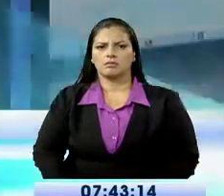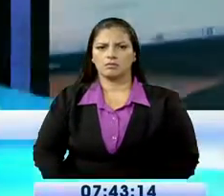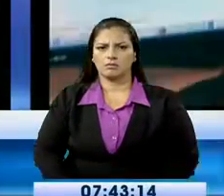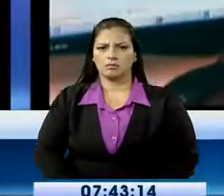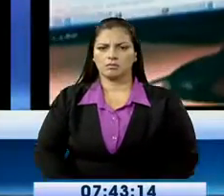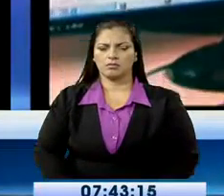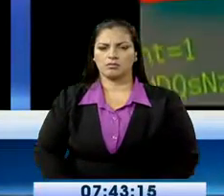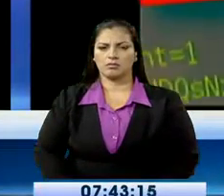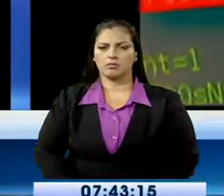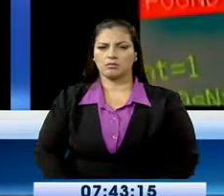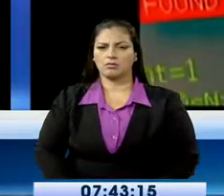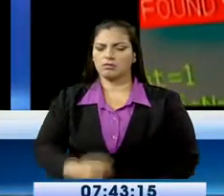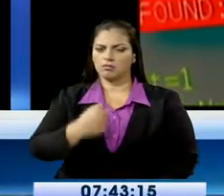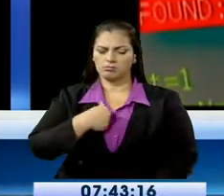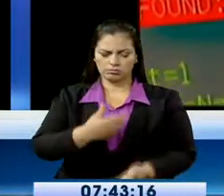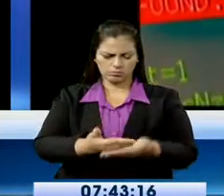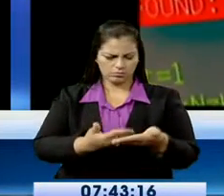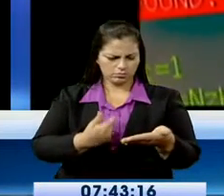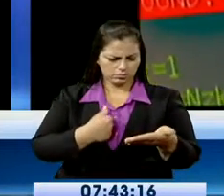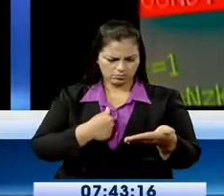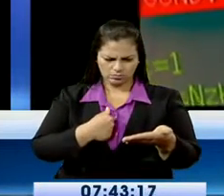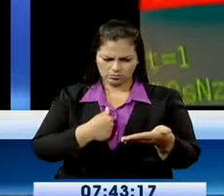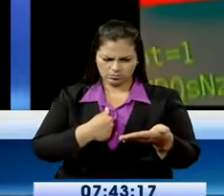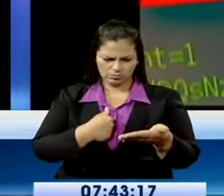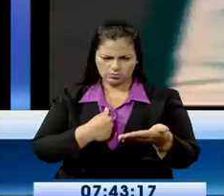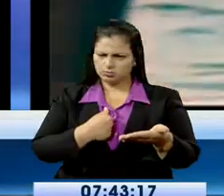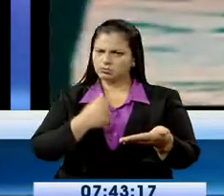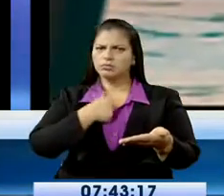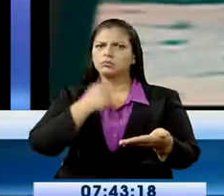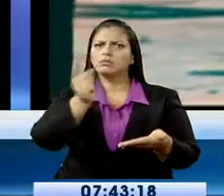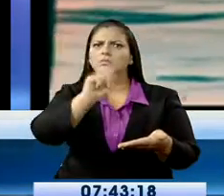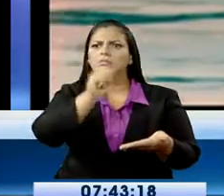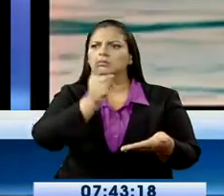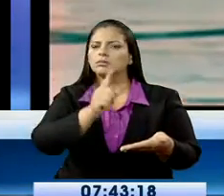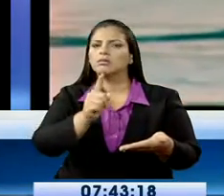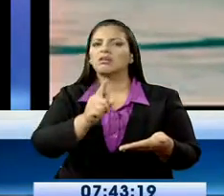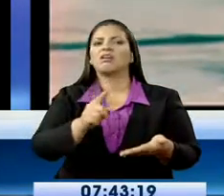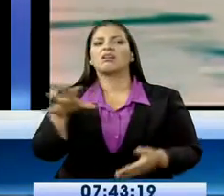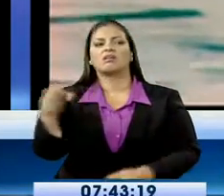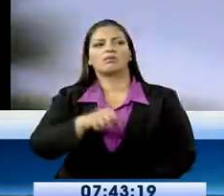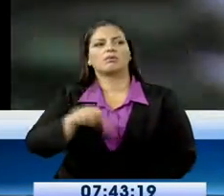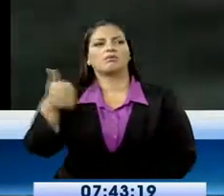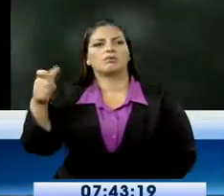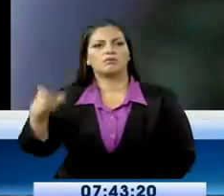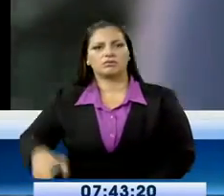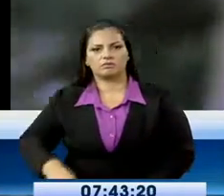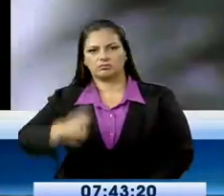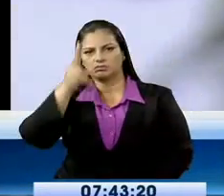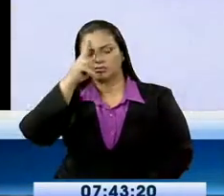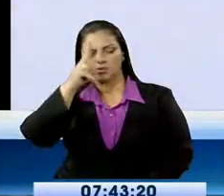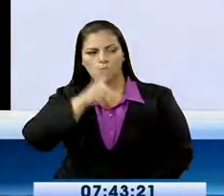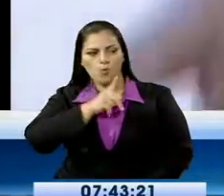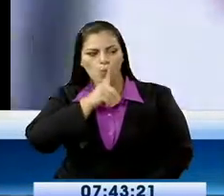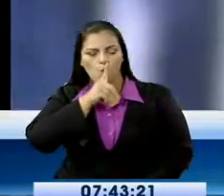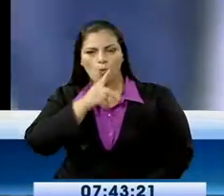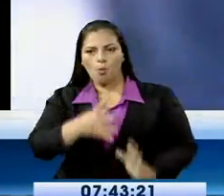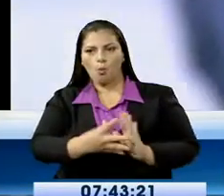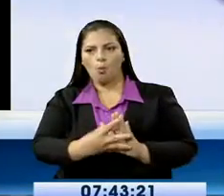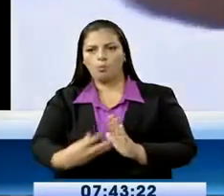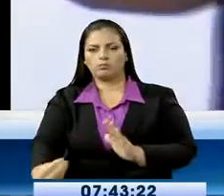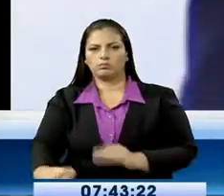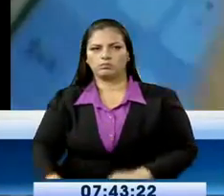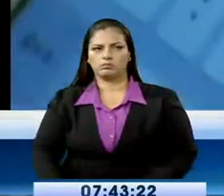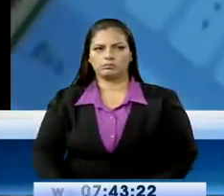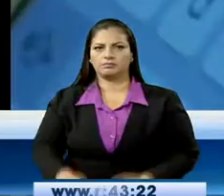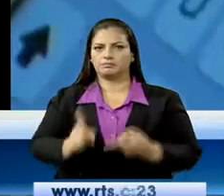consumo realizado por mí, sino por una tercera persona. Y en tal sentido, fue dado de baja. Pero eso le puede pasar realmente a cualquier persona. Pero no solo eso. Ahora también